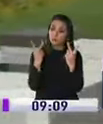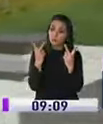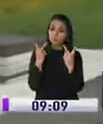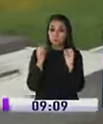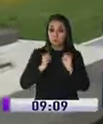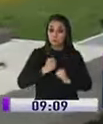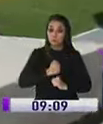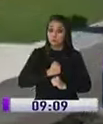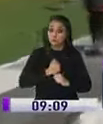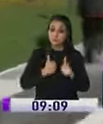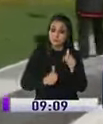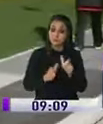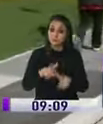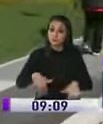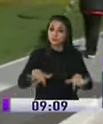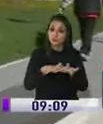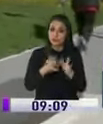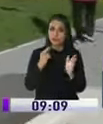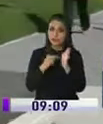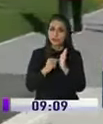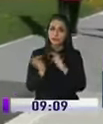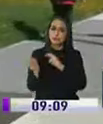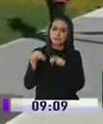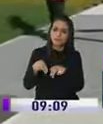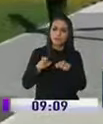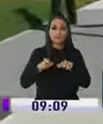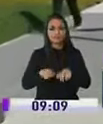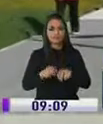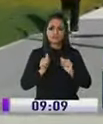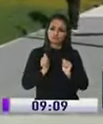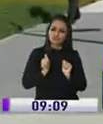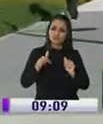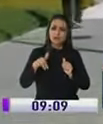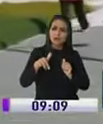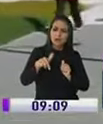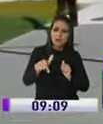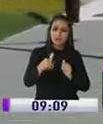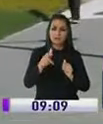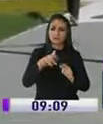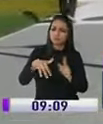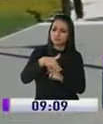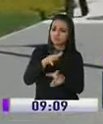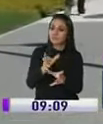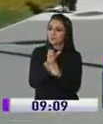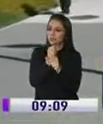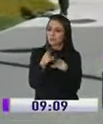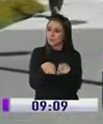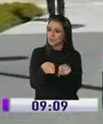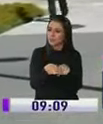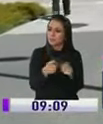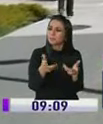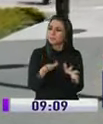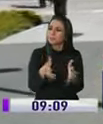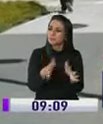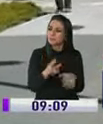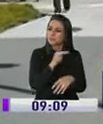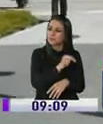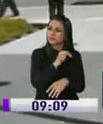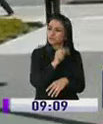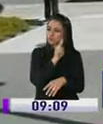que le pertenecen a la ciudadanía, aquí donde uno puede venir, ser peatón y realmente estar seguro, así como el que tenemos más o menos en las